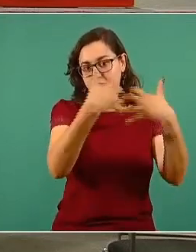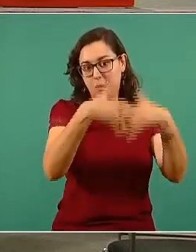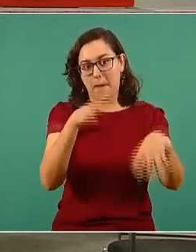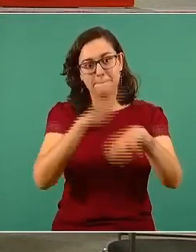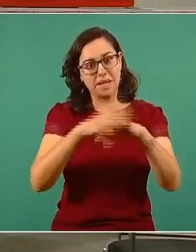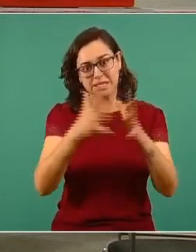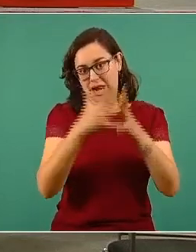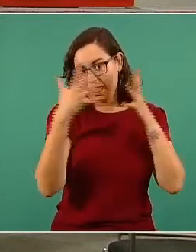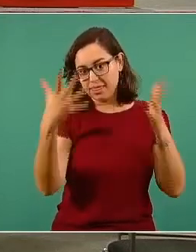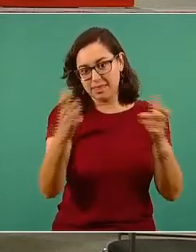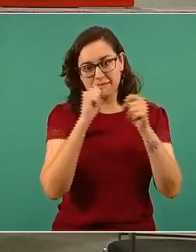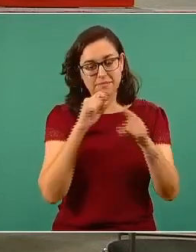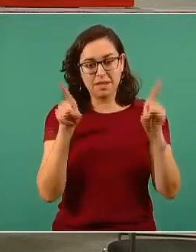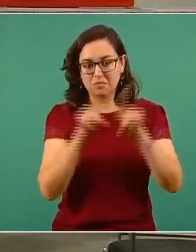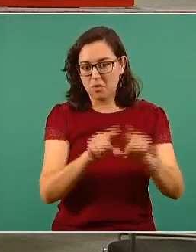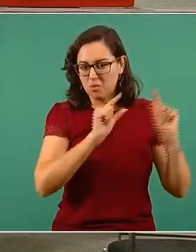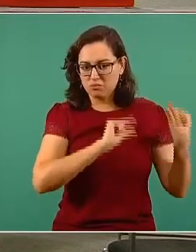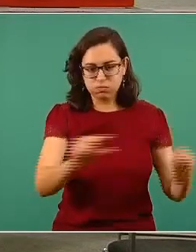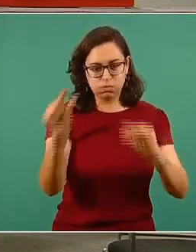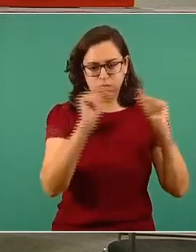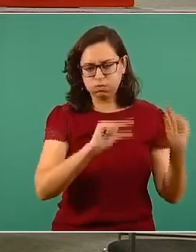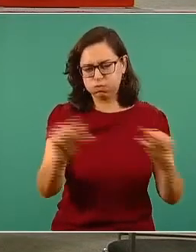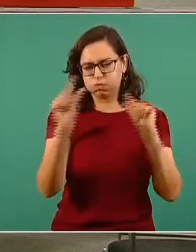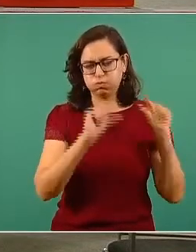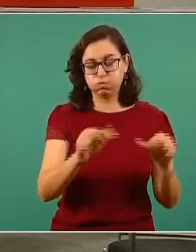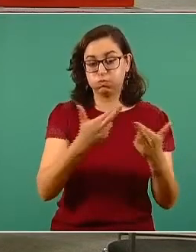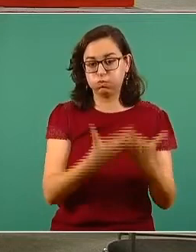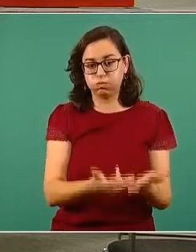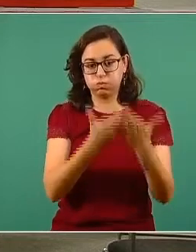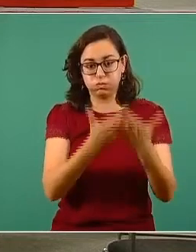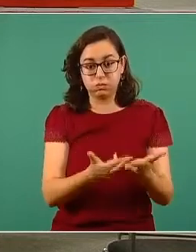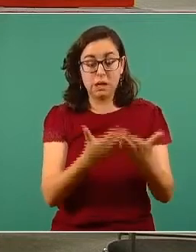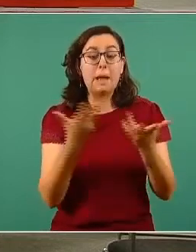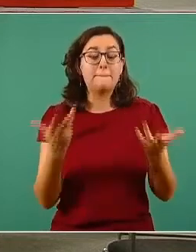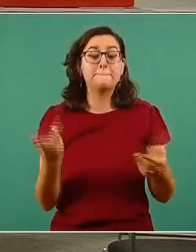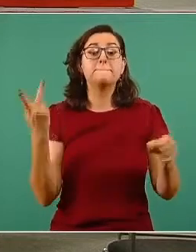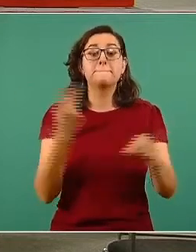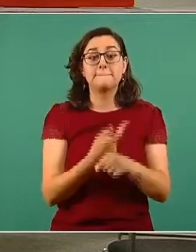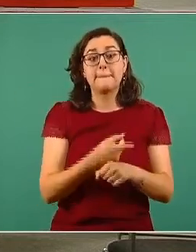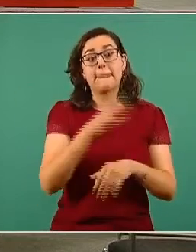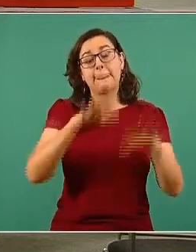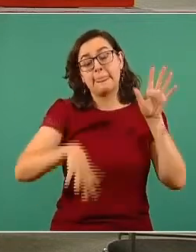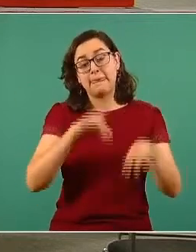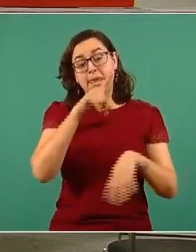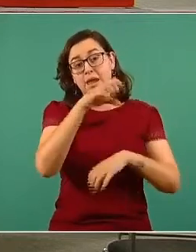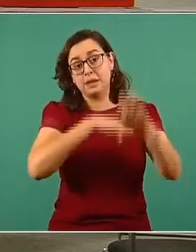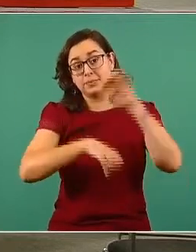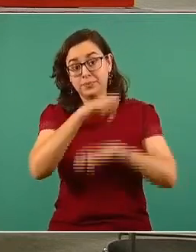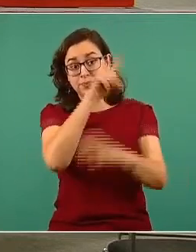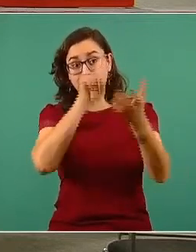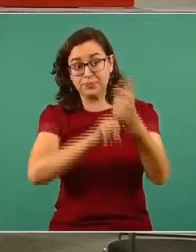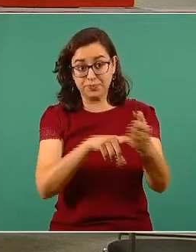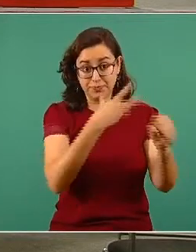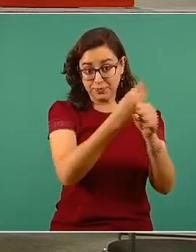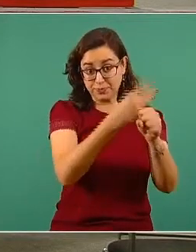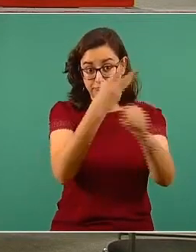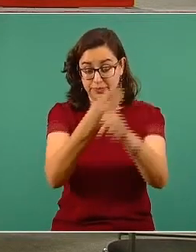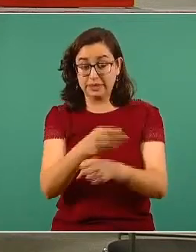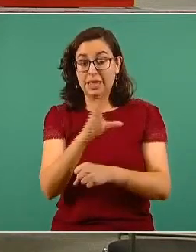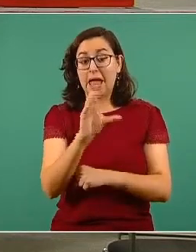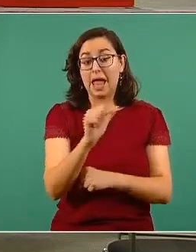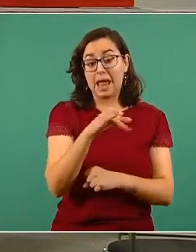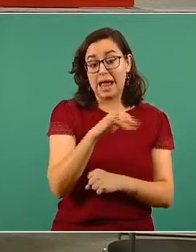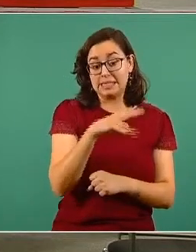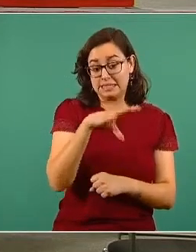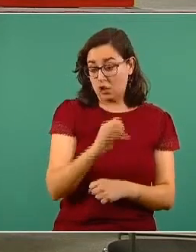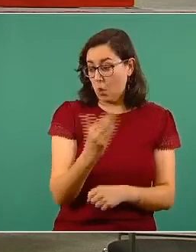mayor, por razones varias. A veces hubo expansiones a las fábricas. Por ejemplo, Cancino acaba